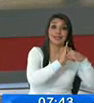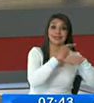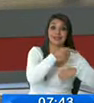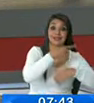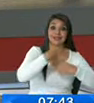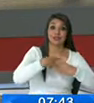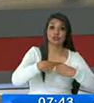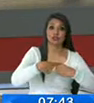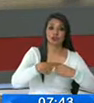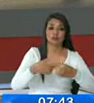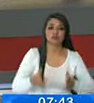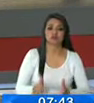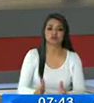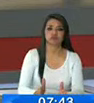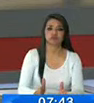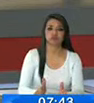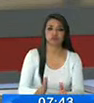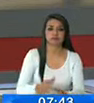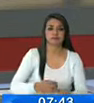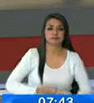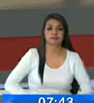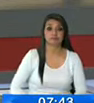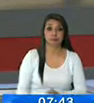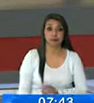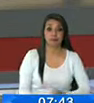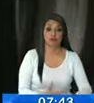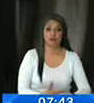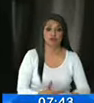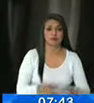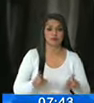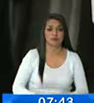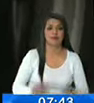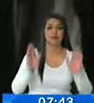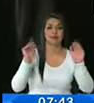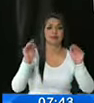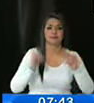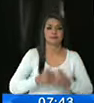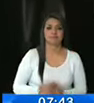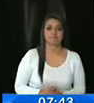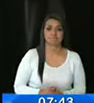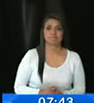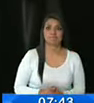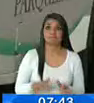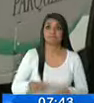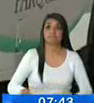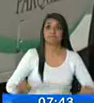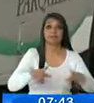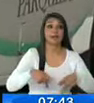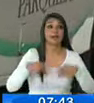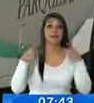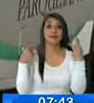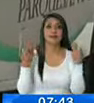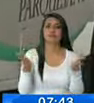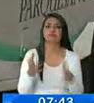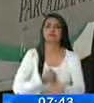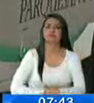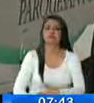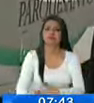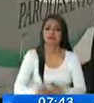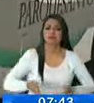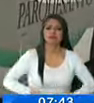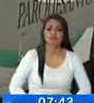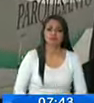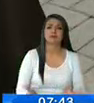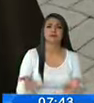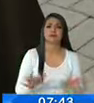producto de un aborto y se les dio una despedida digna. No llegaron a formar parte de este mundo, pues diferentes causas hicieron que